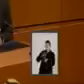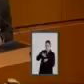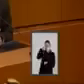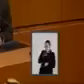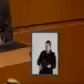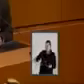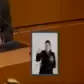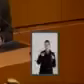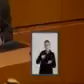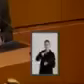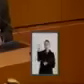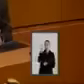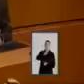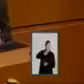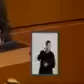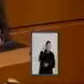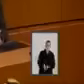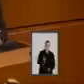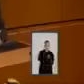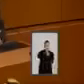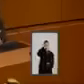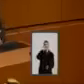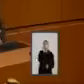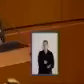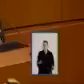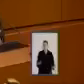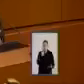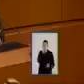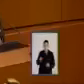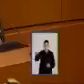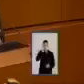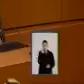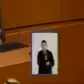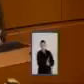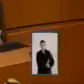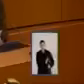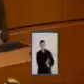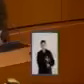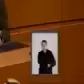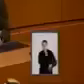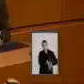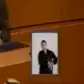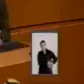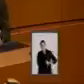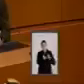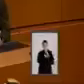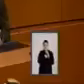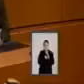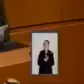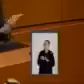verdad histórica. Y si alguien quiere tapar con toda la energía, lo